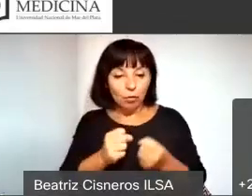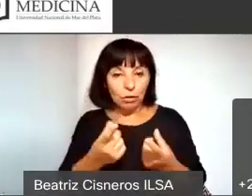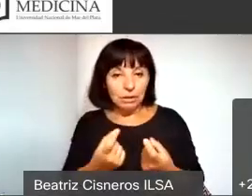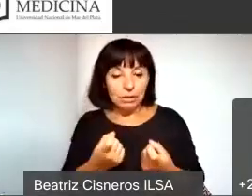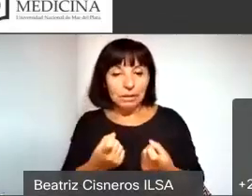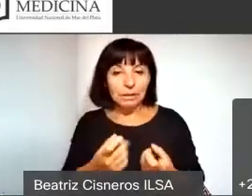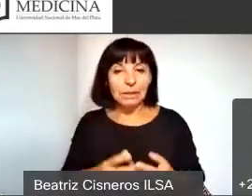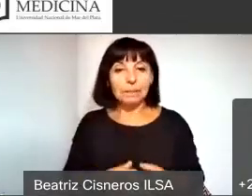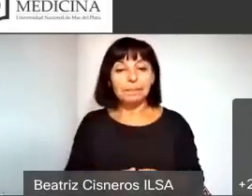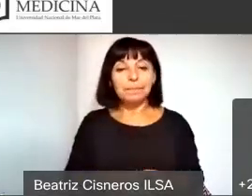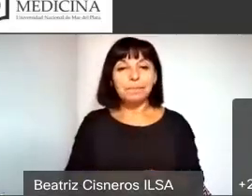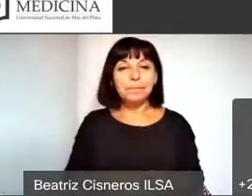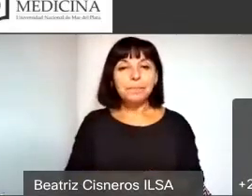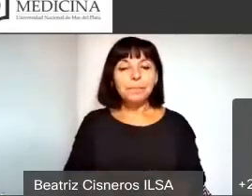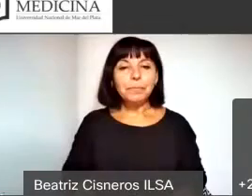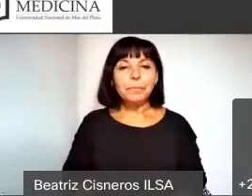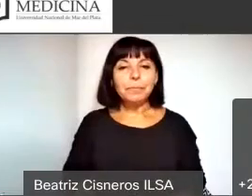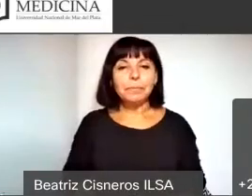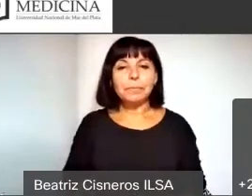puedan